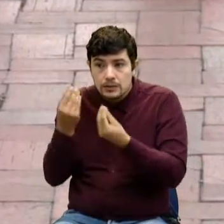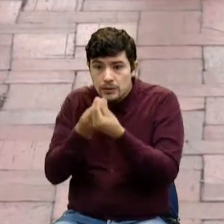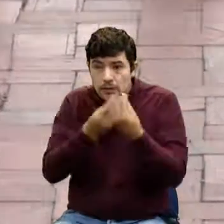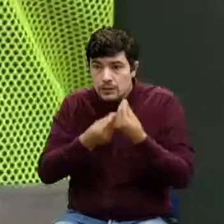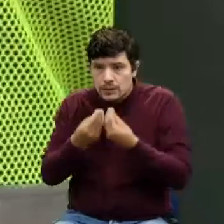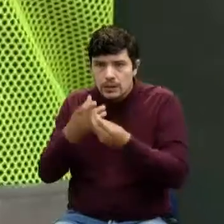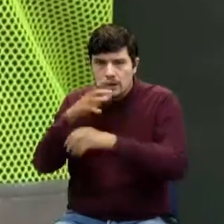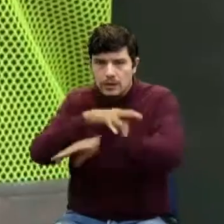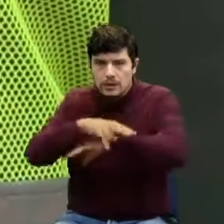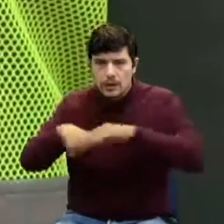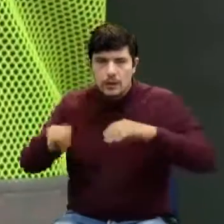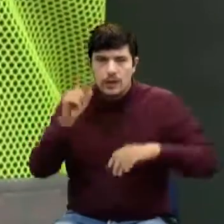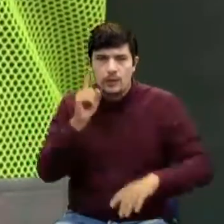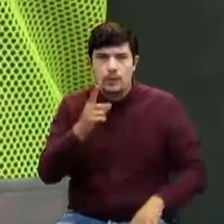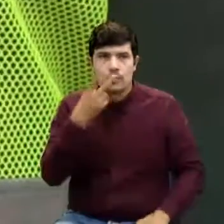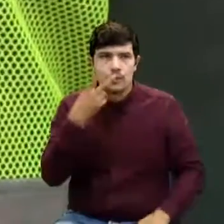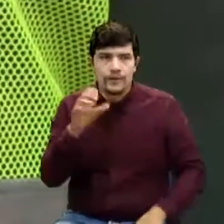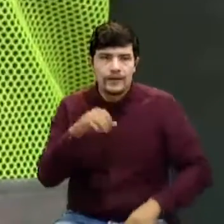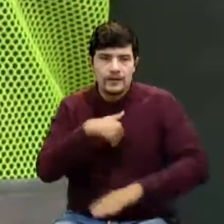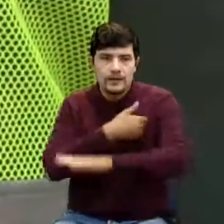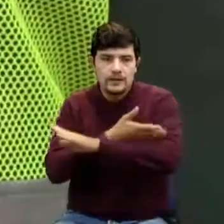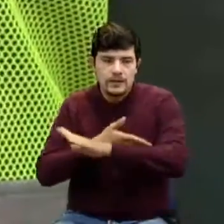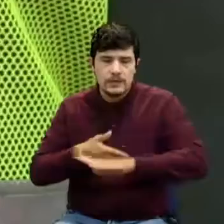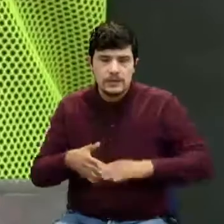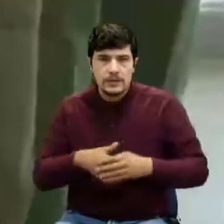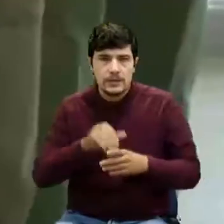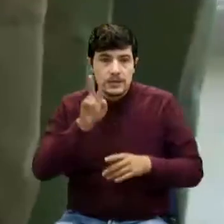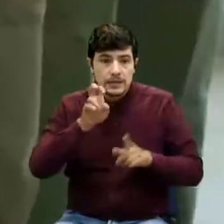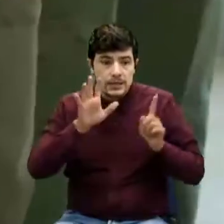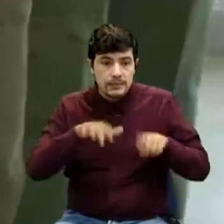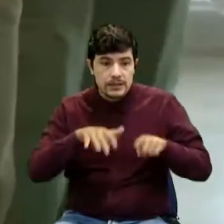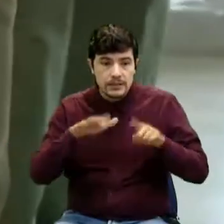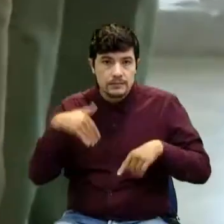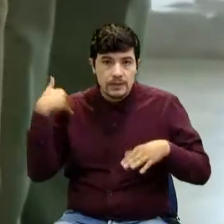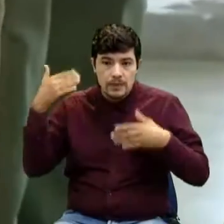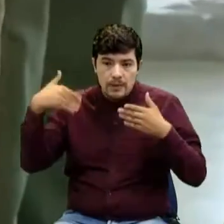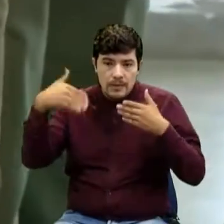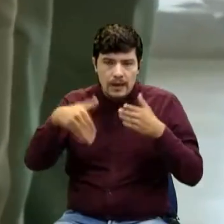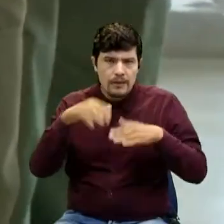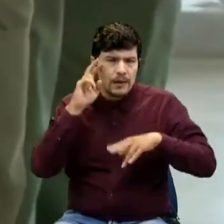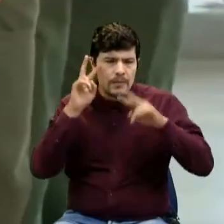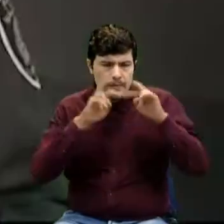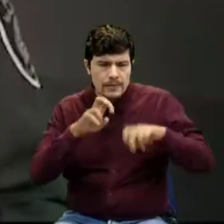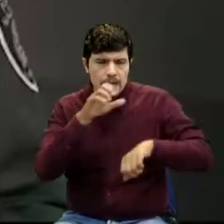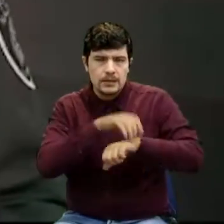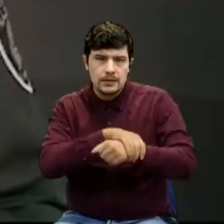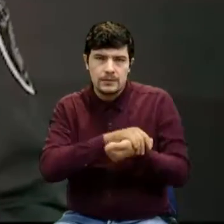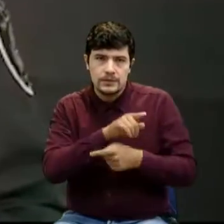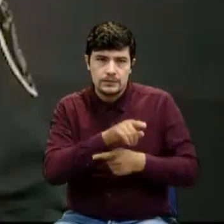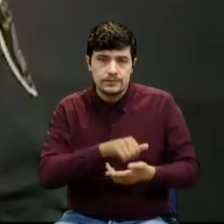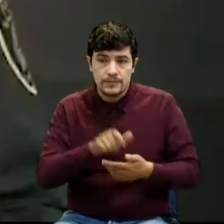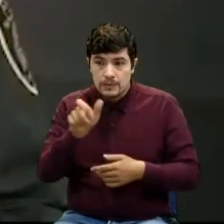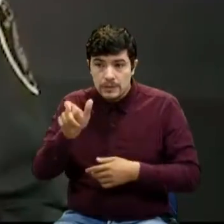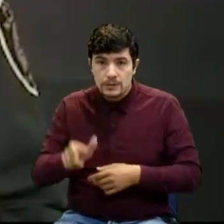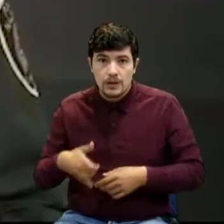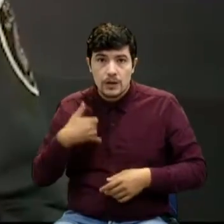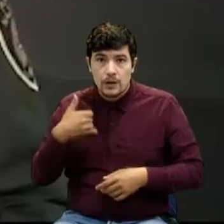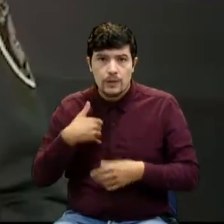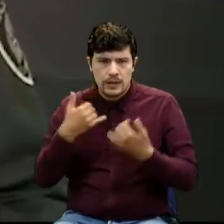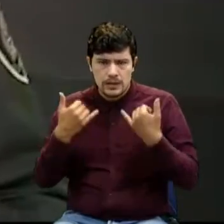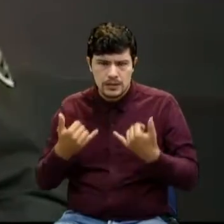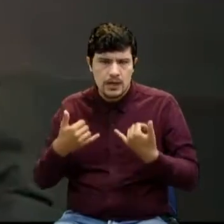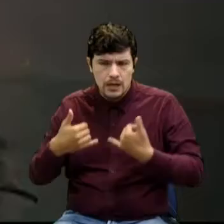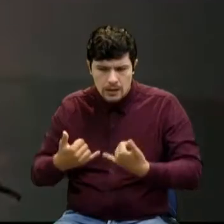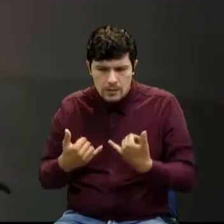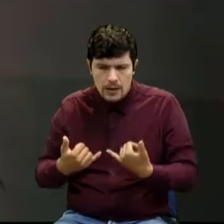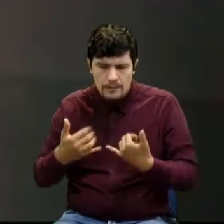cómplices le hurtaron 120 millones de pesos. 7 meses después, luego de las investigaciones, fue detenido. El joven patrullero ya está